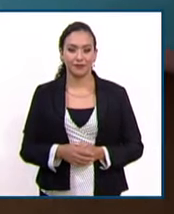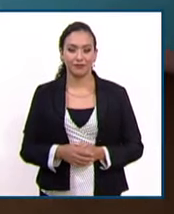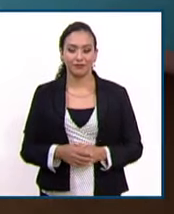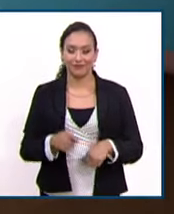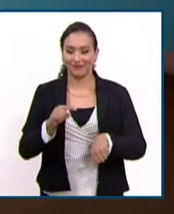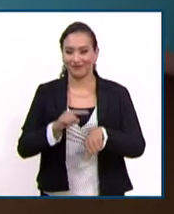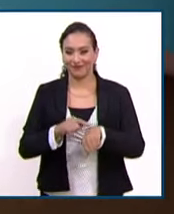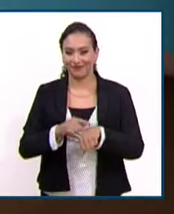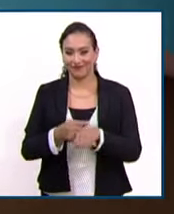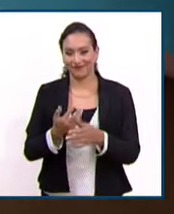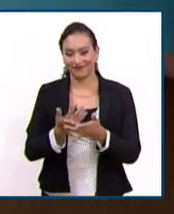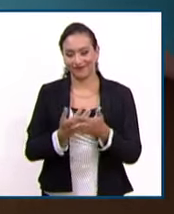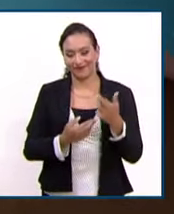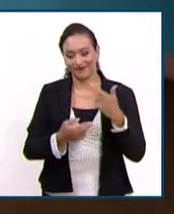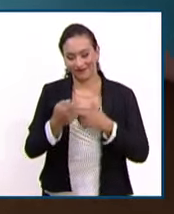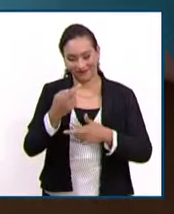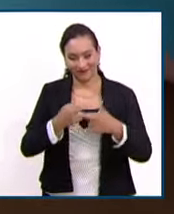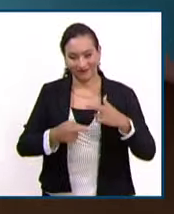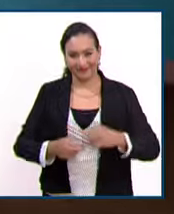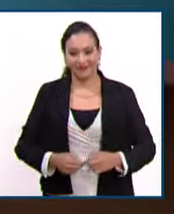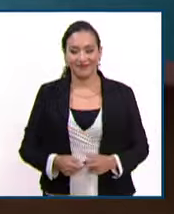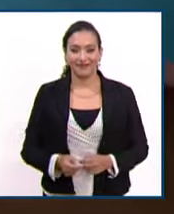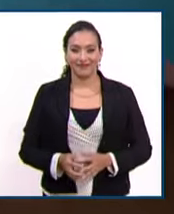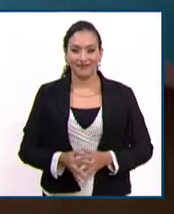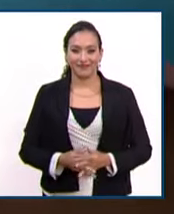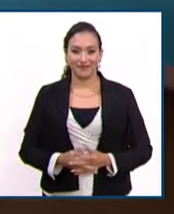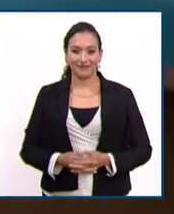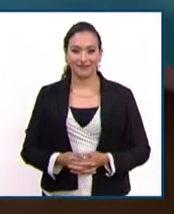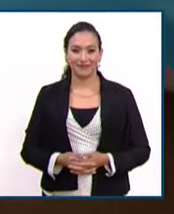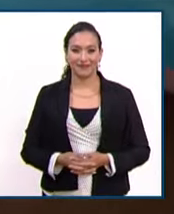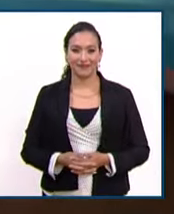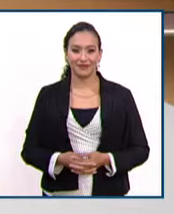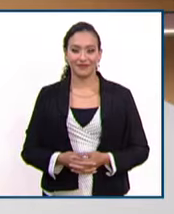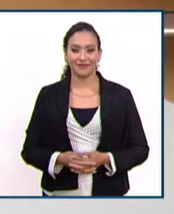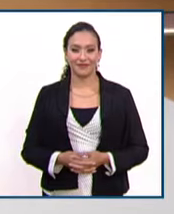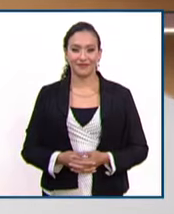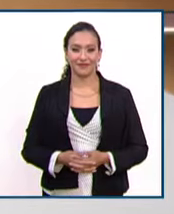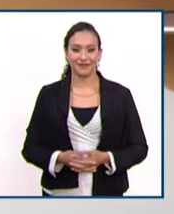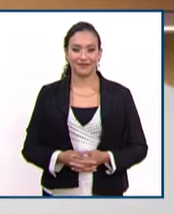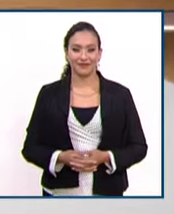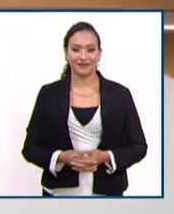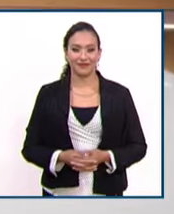Momento de otro corte, no se vaya porque tenemos más noticias.